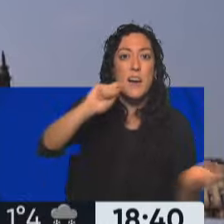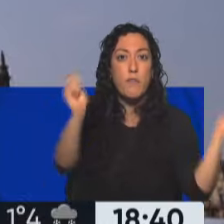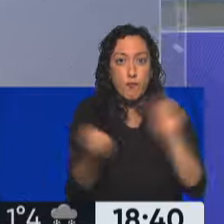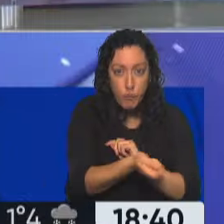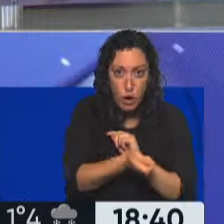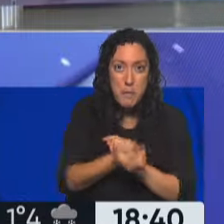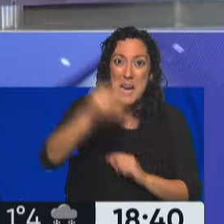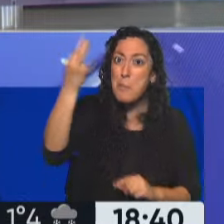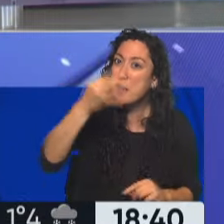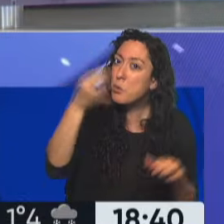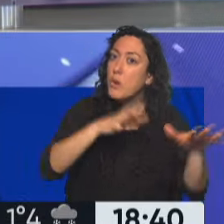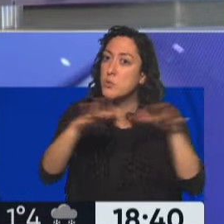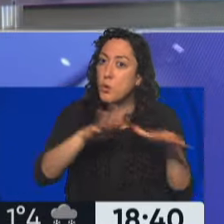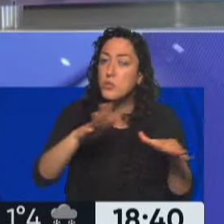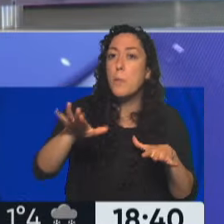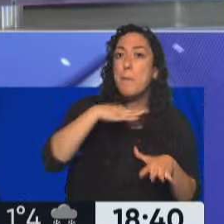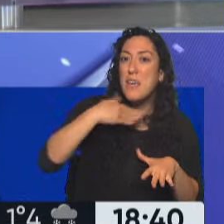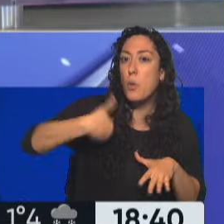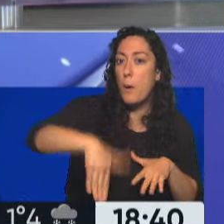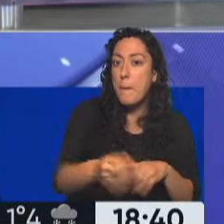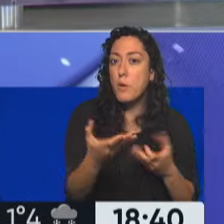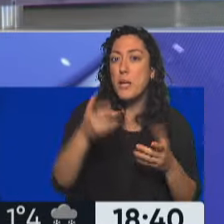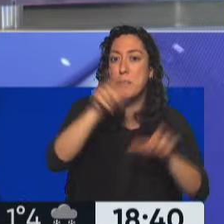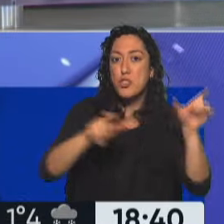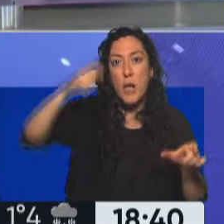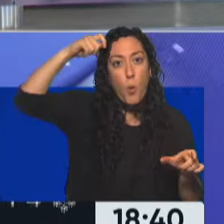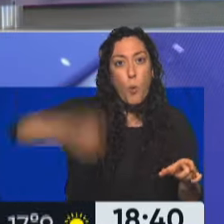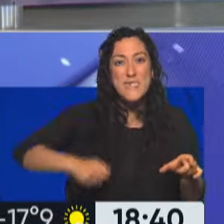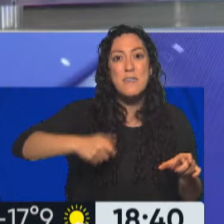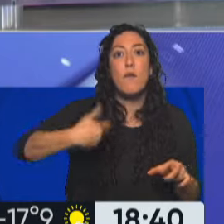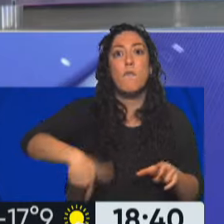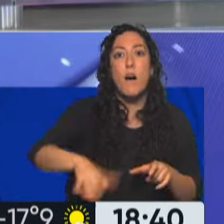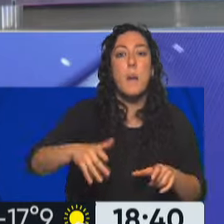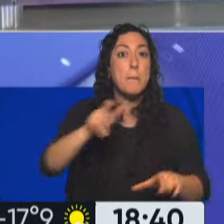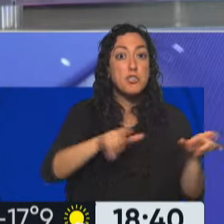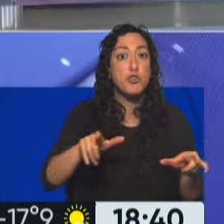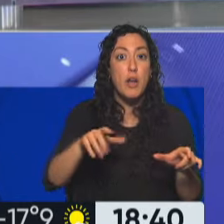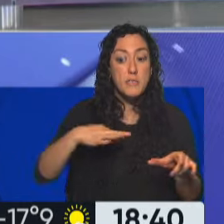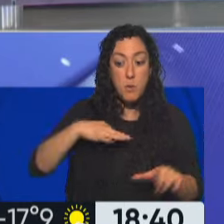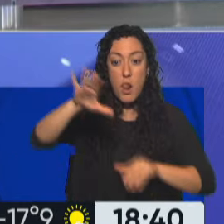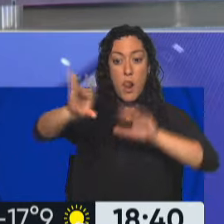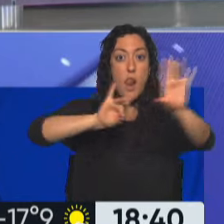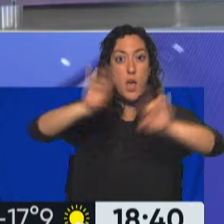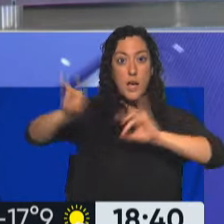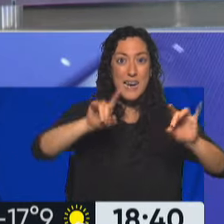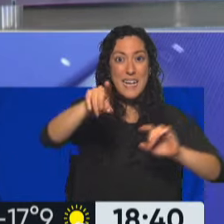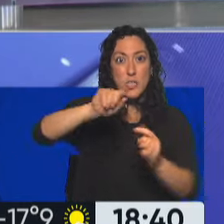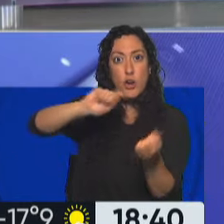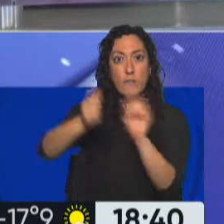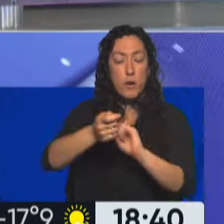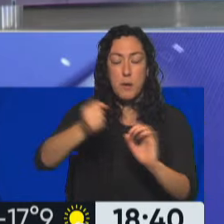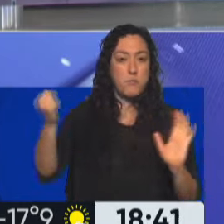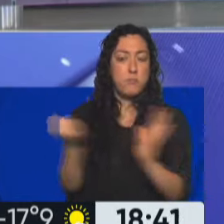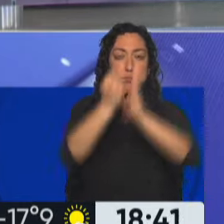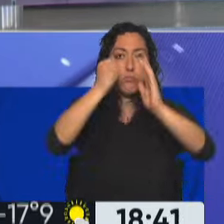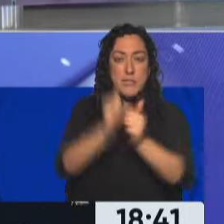este particular que va a tener México, que los jueces van a ser electos por el voto popular. Es histórica esta reforma, ¿no? Es histórica y eso va a ser posiblemente